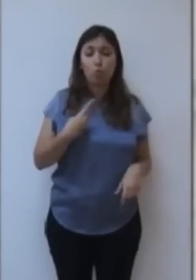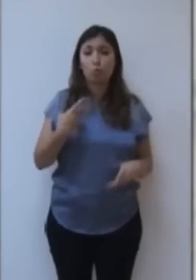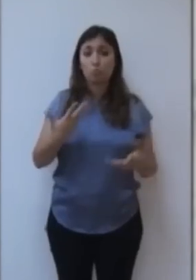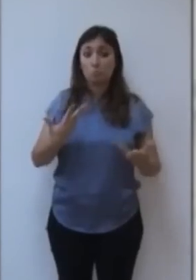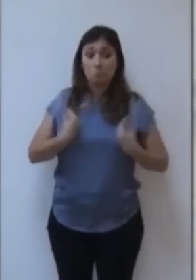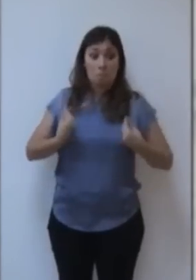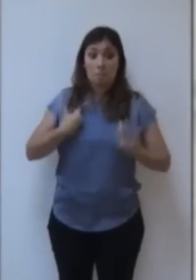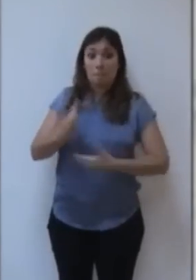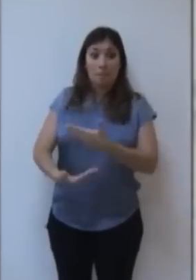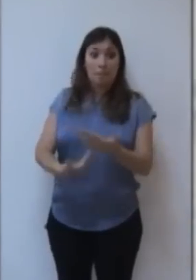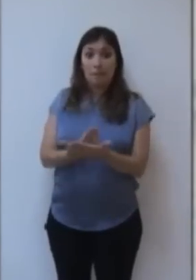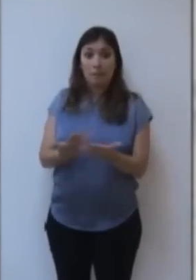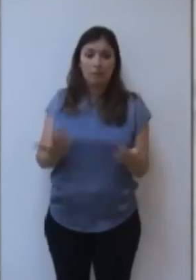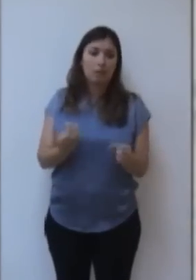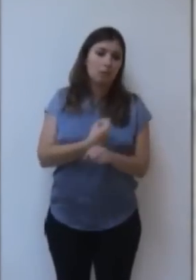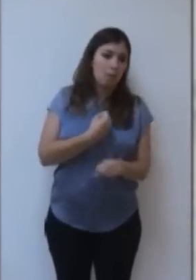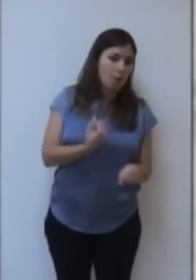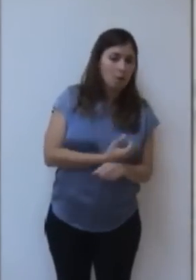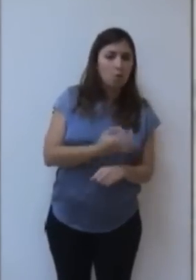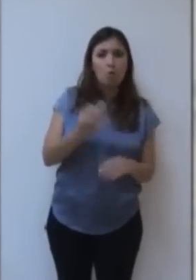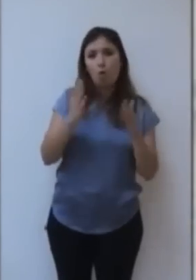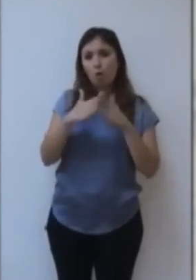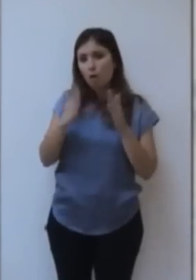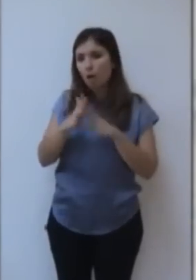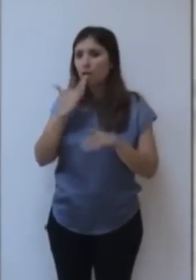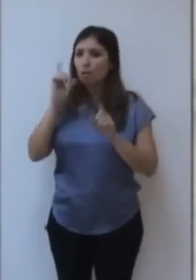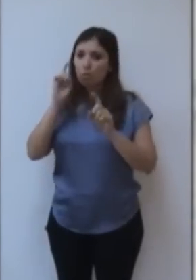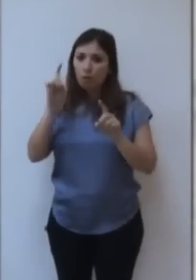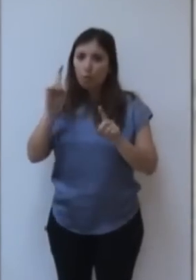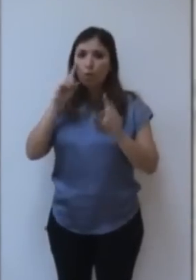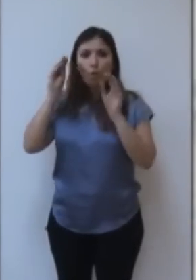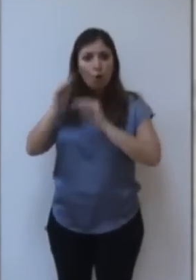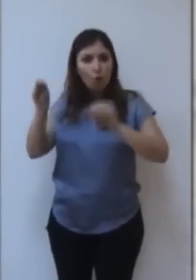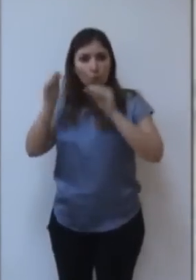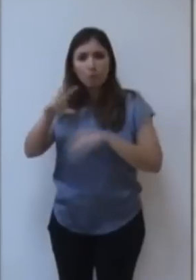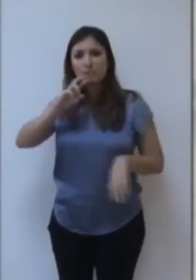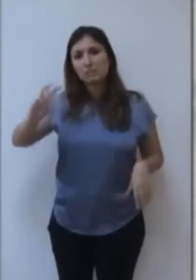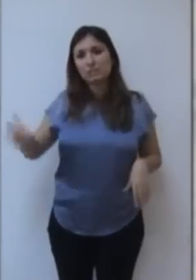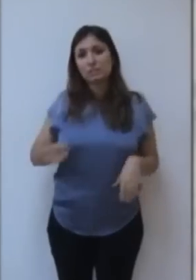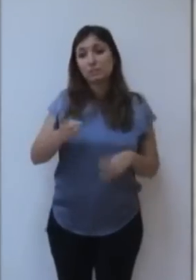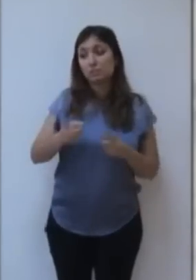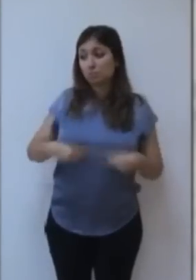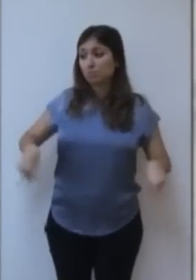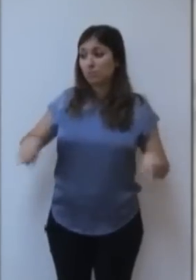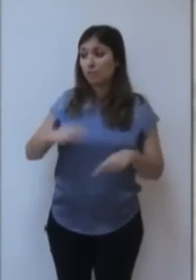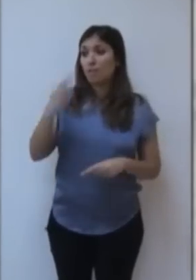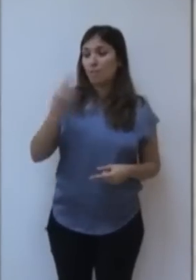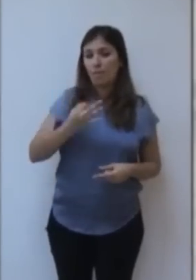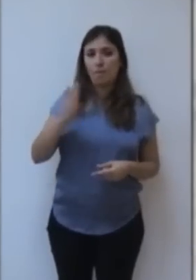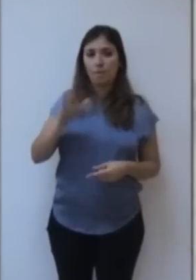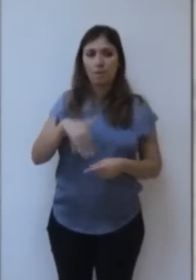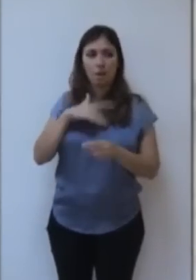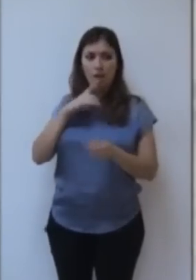de la vida, en el trabajo, en el hogar, en la educación, en la formación, etcétera, pues tienen que tener acceso,